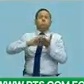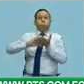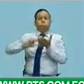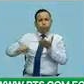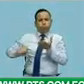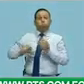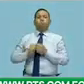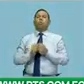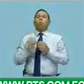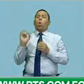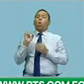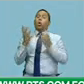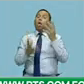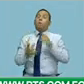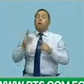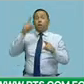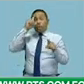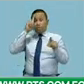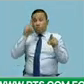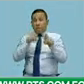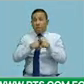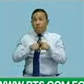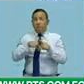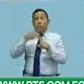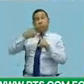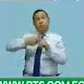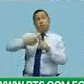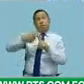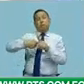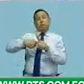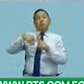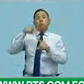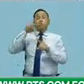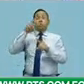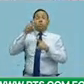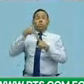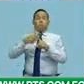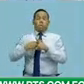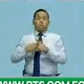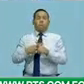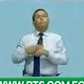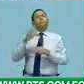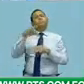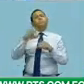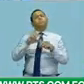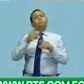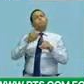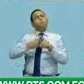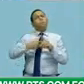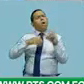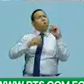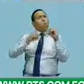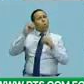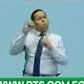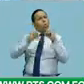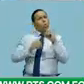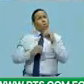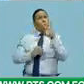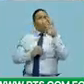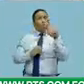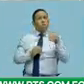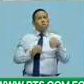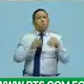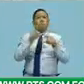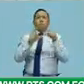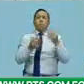un convenio a 12 meses, para lo cual no habrá descuentos. En octubre, 4.700 usuarios realizaron